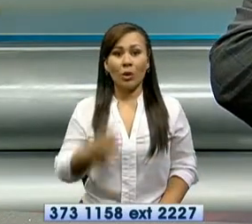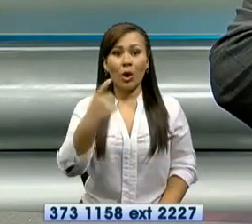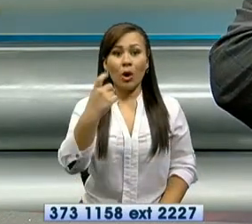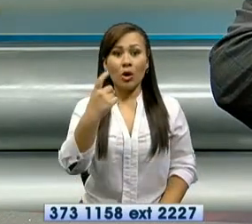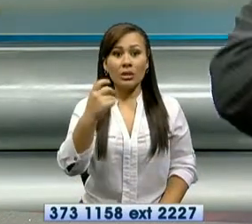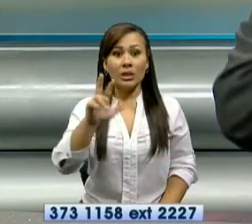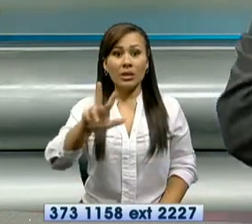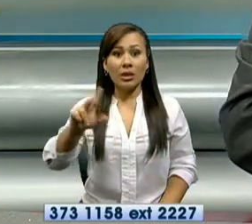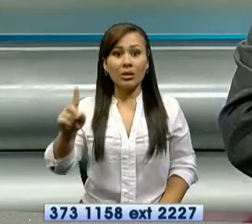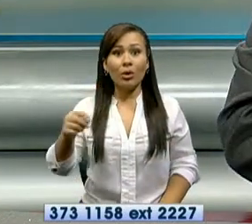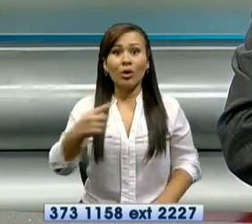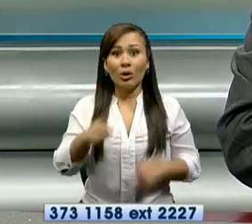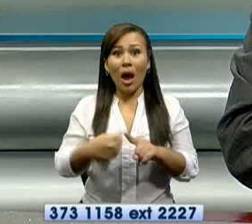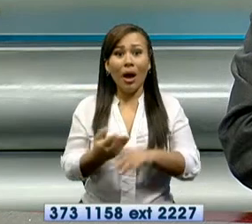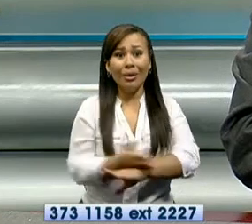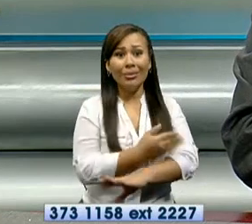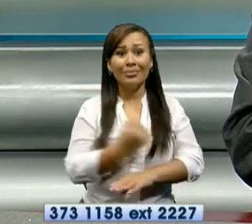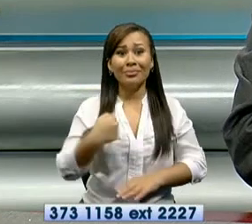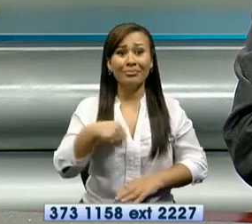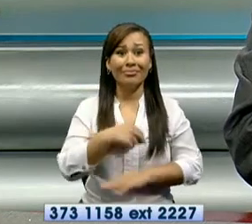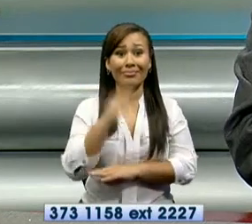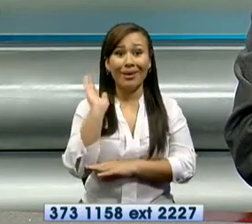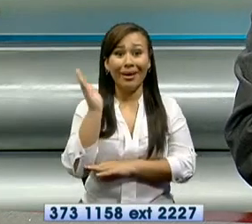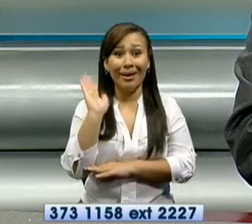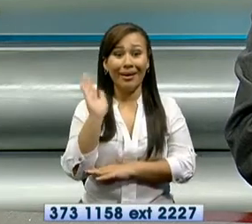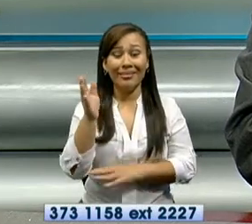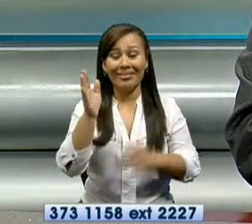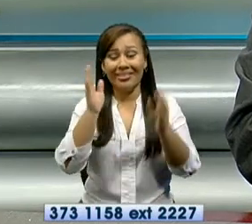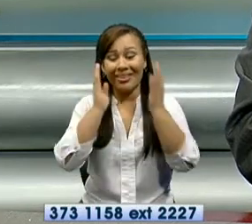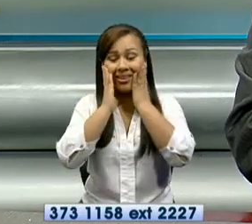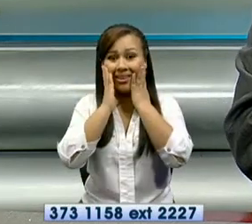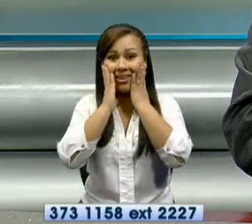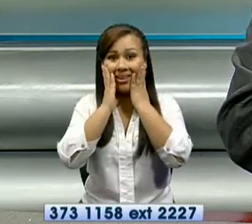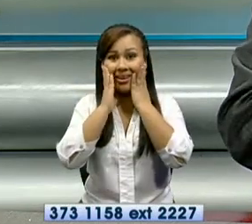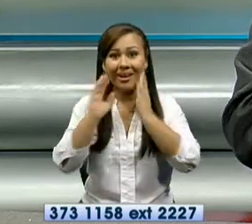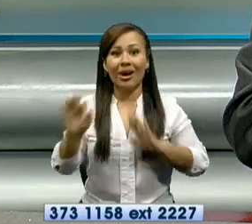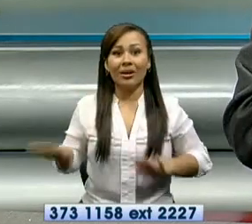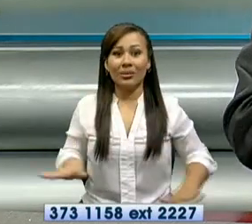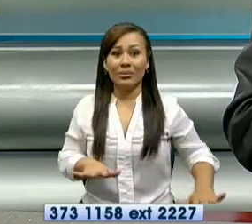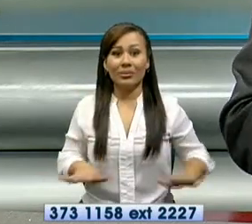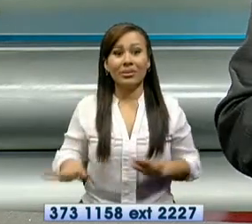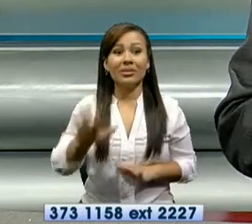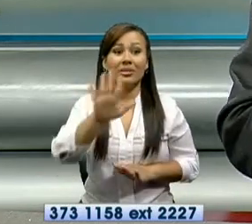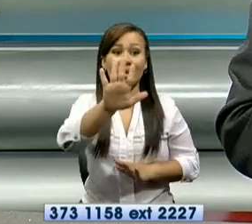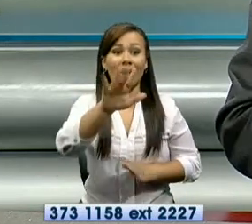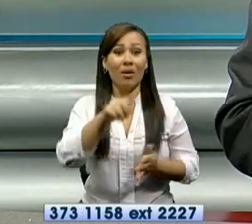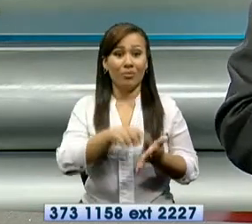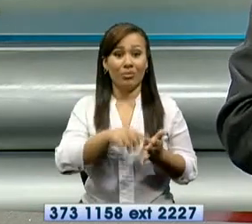11:31. ¿Estábamos al aire? ¿No? Una réplica de 5.2 fue...